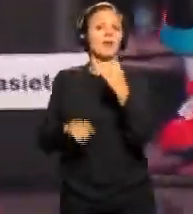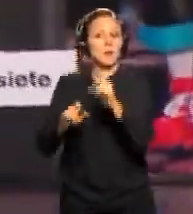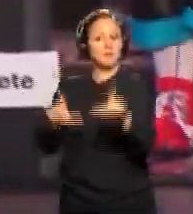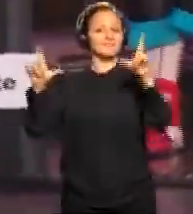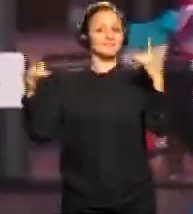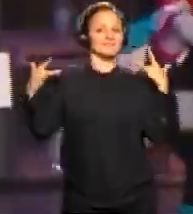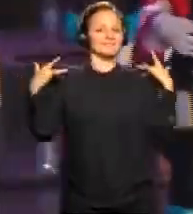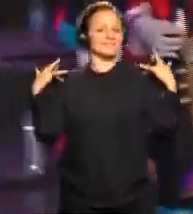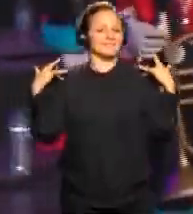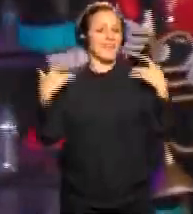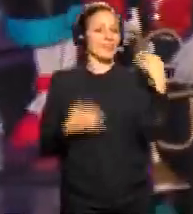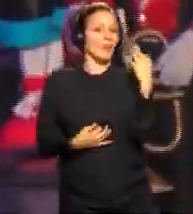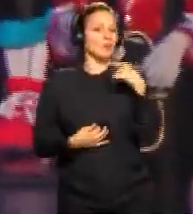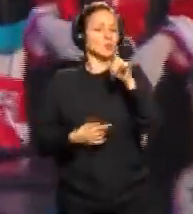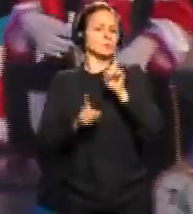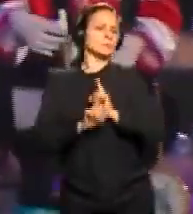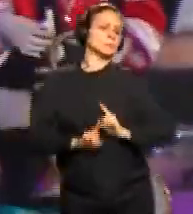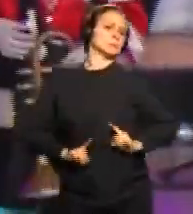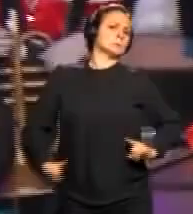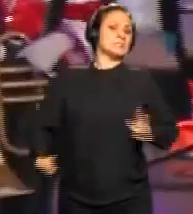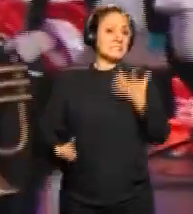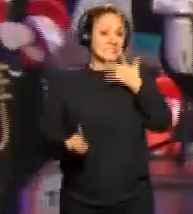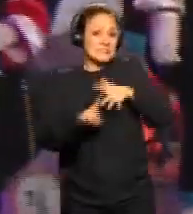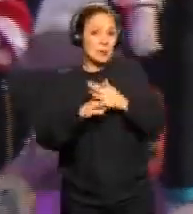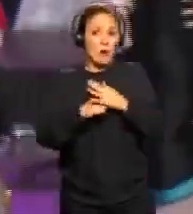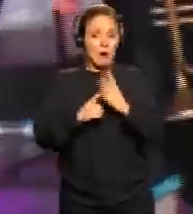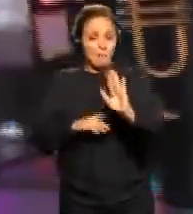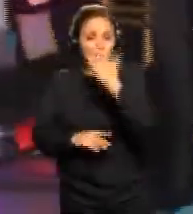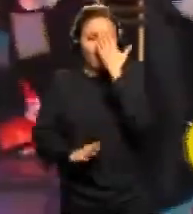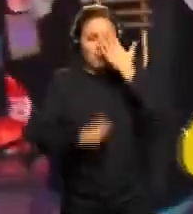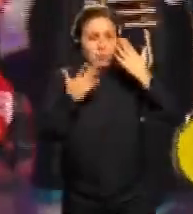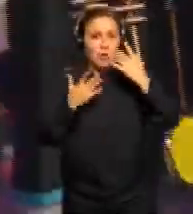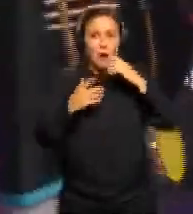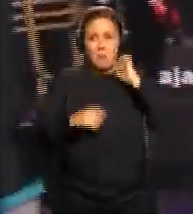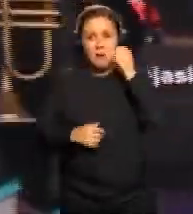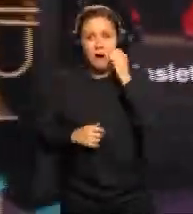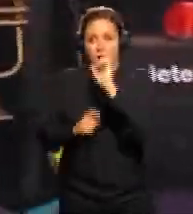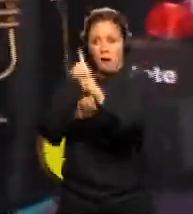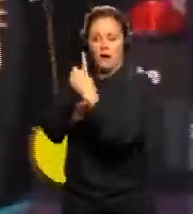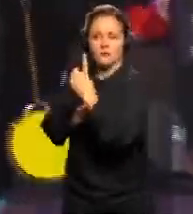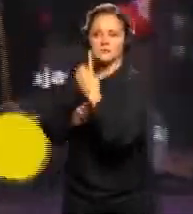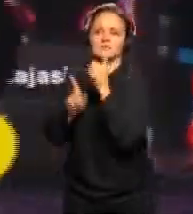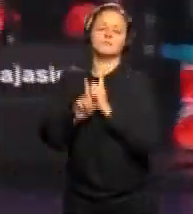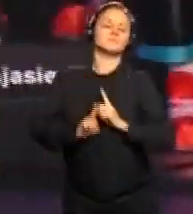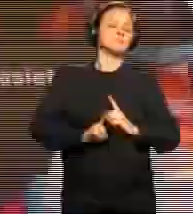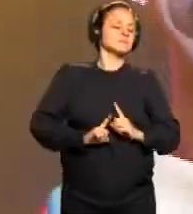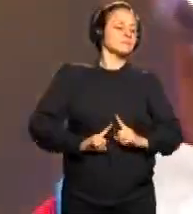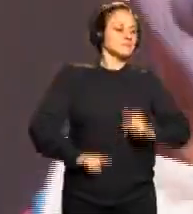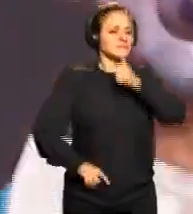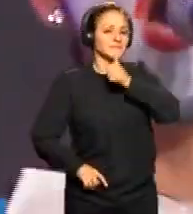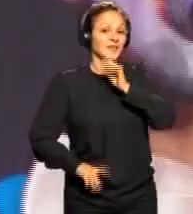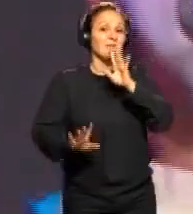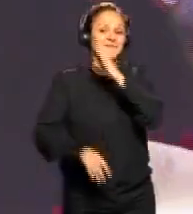aparentar. Tienen que guardar la compostura ante cualquier adversidad o protesta. Y muy importante, con la